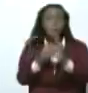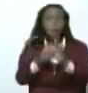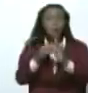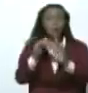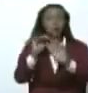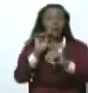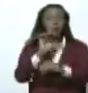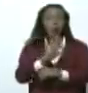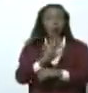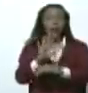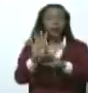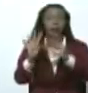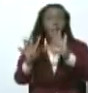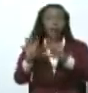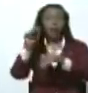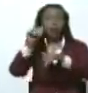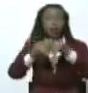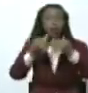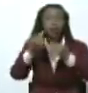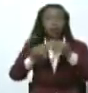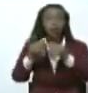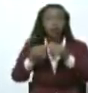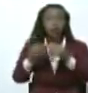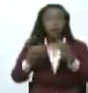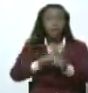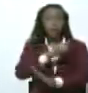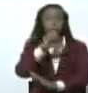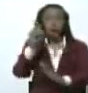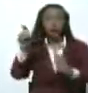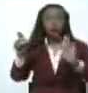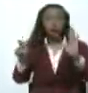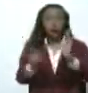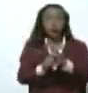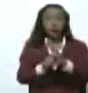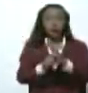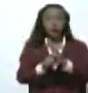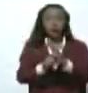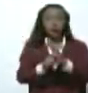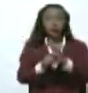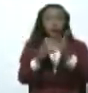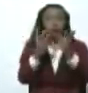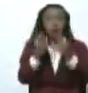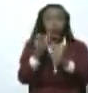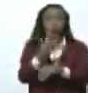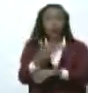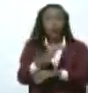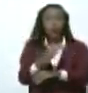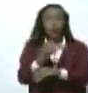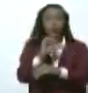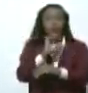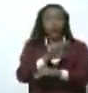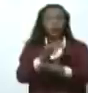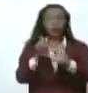505.059 votos, lo que totaliza una cifra relativa de